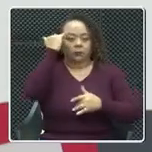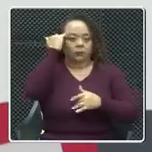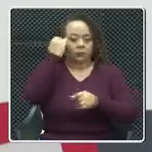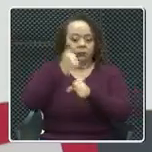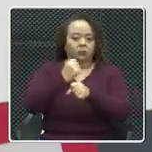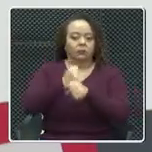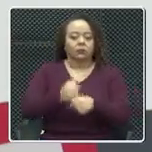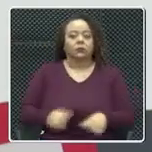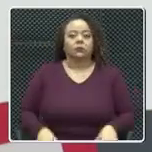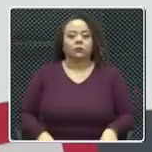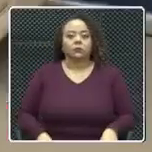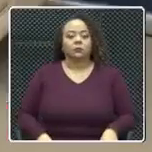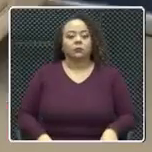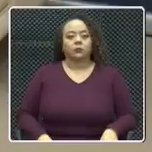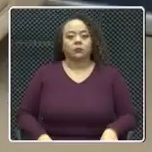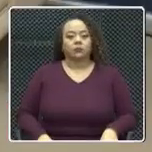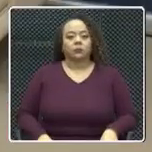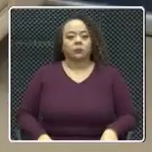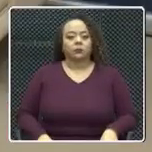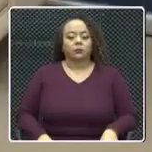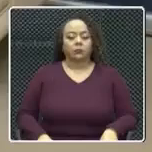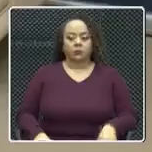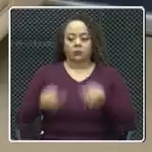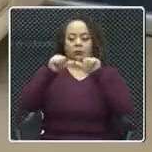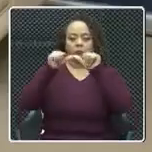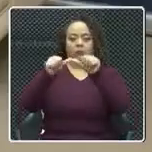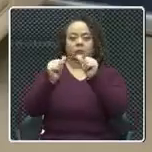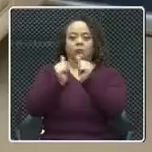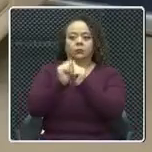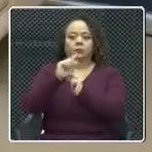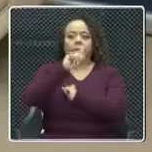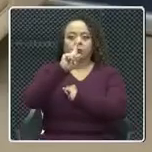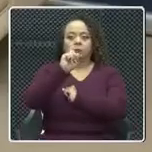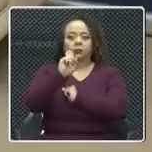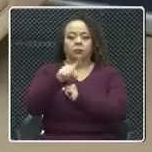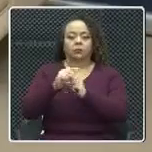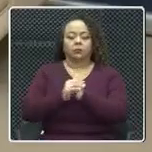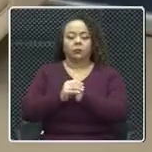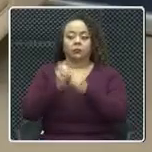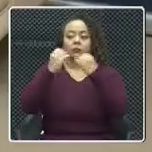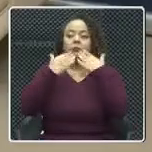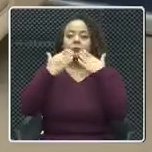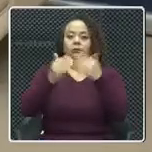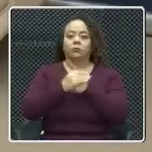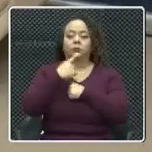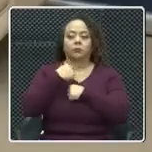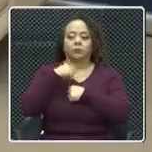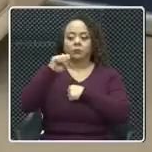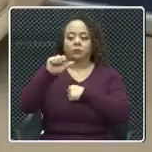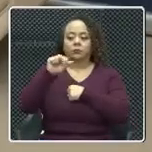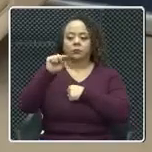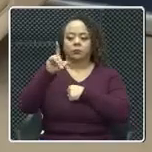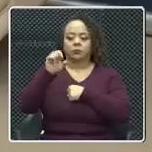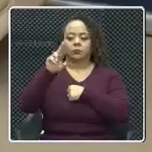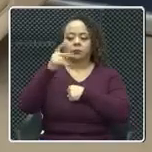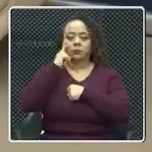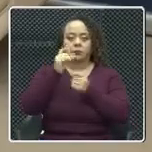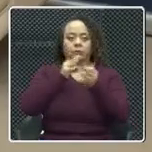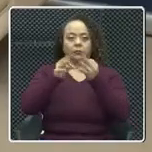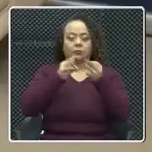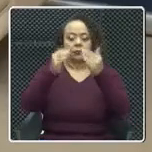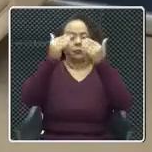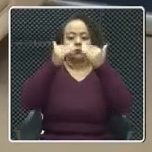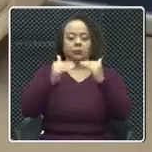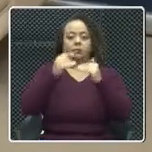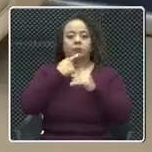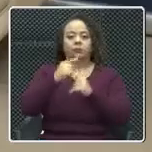laboral. Ok, uh-huh. Excelente. Bueno, continuamos con las preguntas. Bueno, muchísimas gracias, nos dice Sandra, por la explicación. Después Evelyn